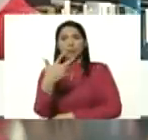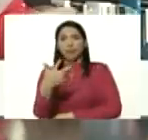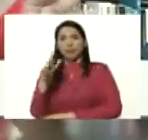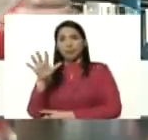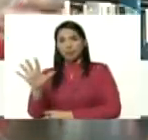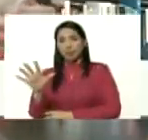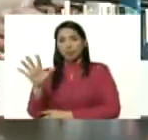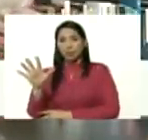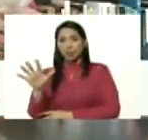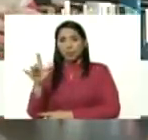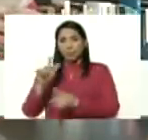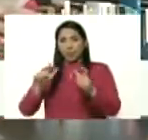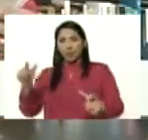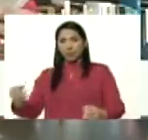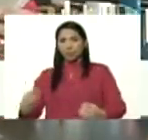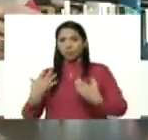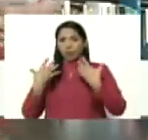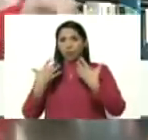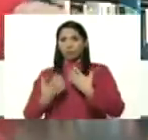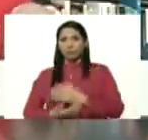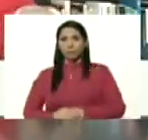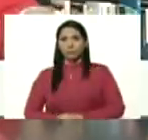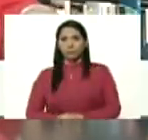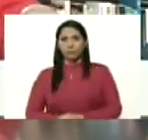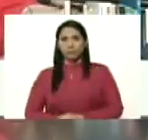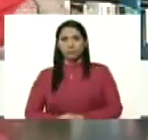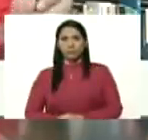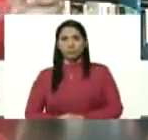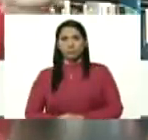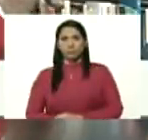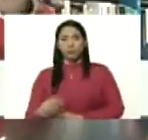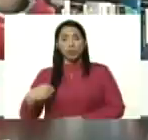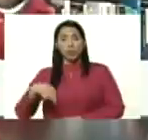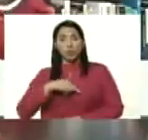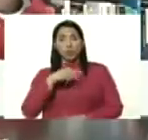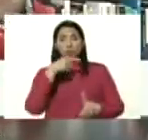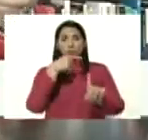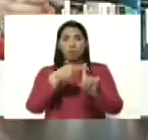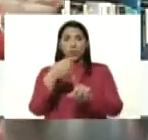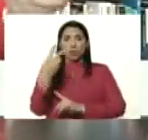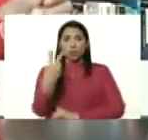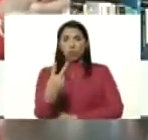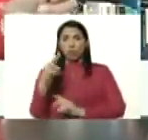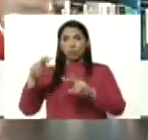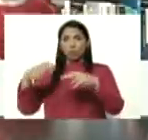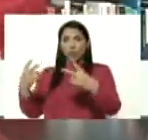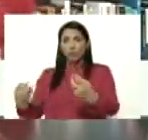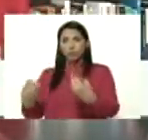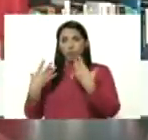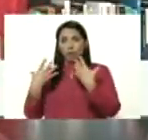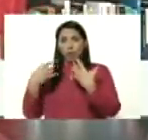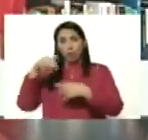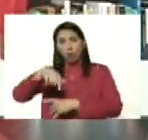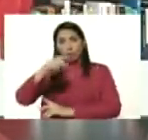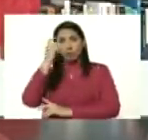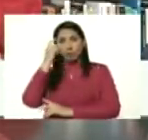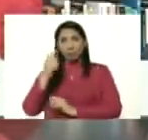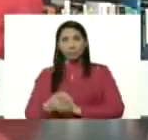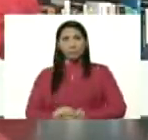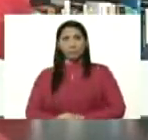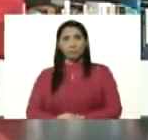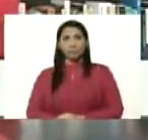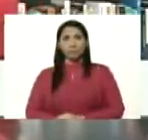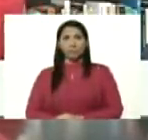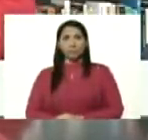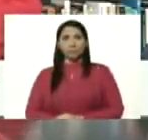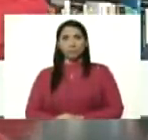335 casos. Le estamos sumando dos casos nuevos confirmados el día de hoy.